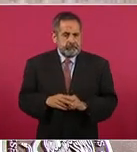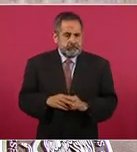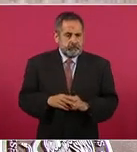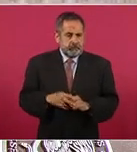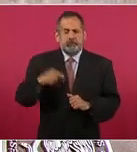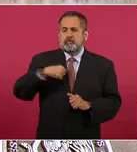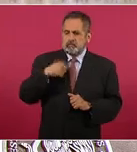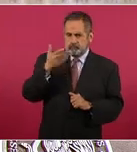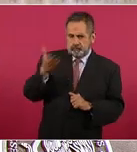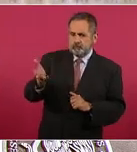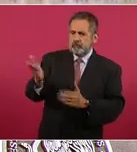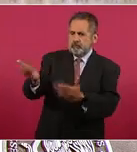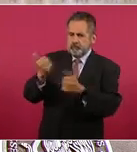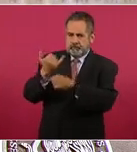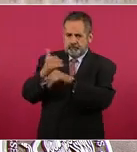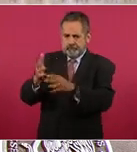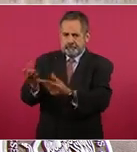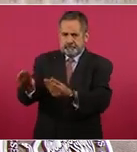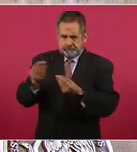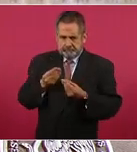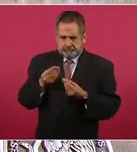hoy un informe, porque